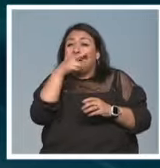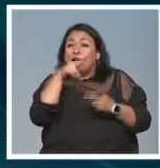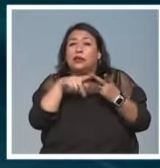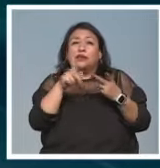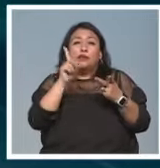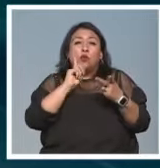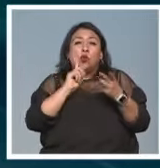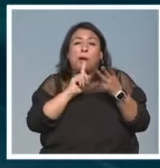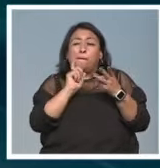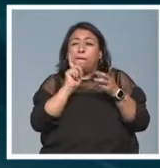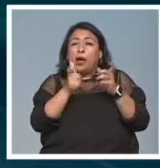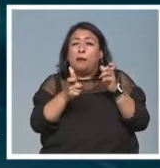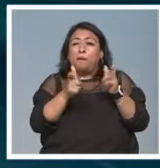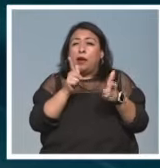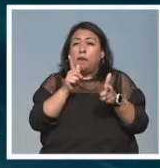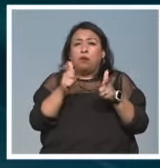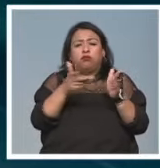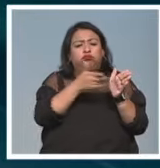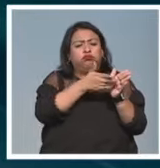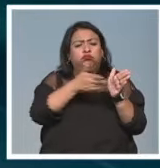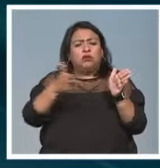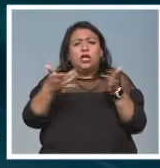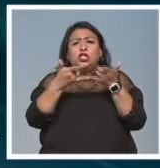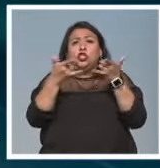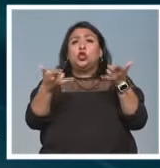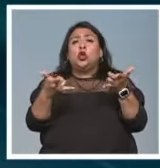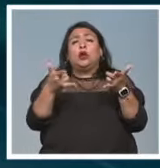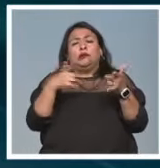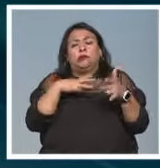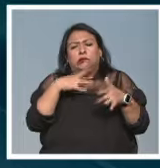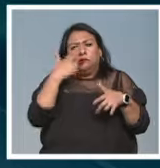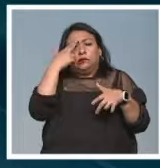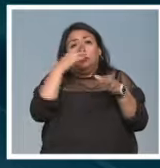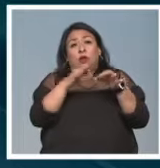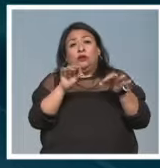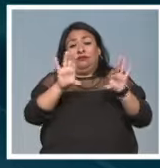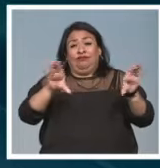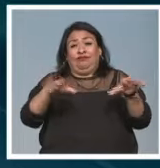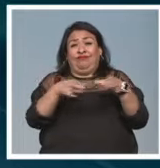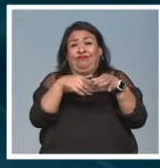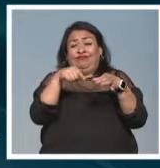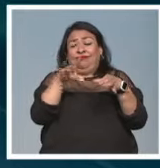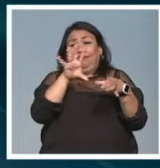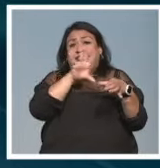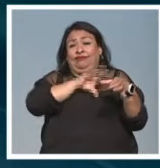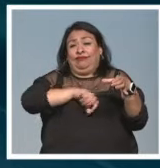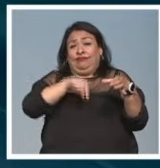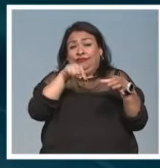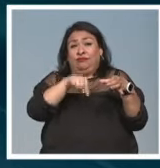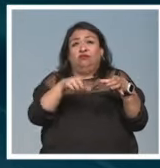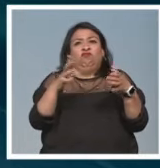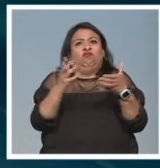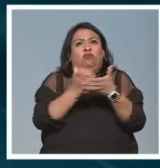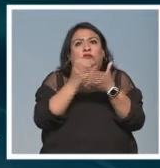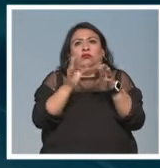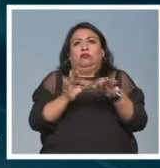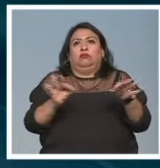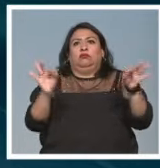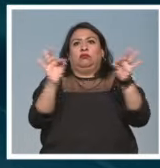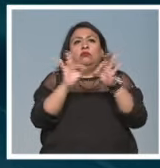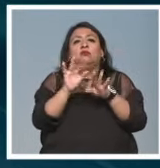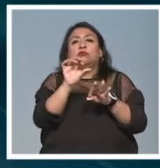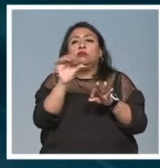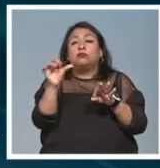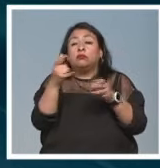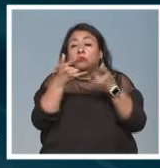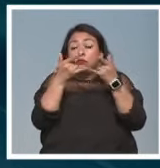y Balazos, un recorrido por las historias más emblemáticas de este fascinante género, el cual ha ganado relevancia no solo por